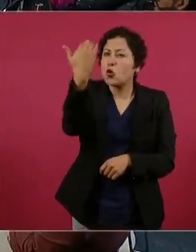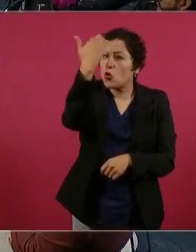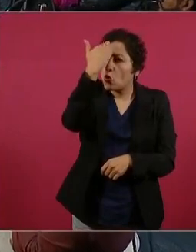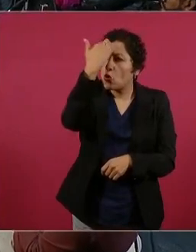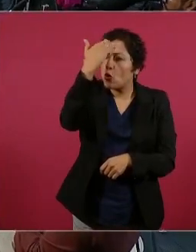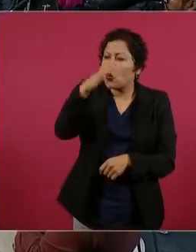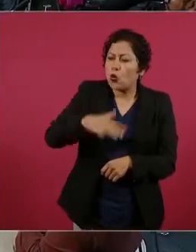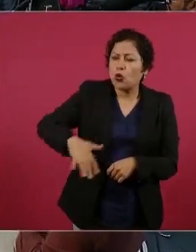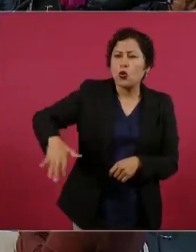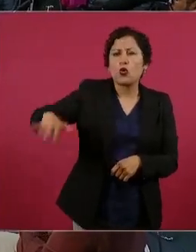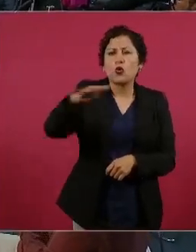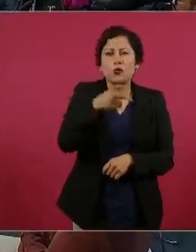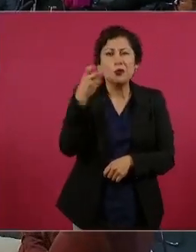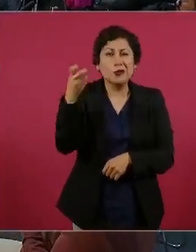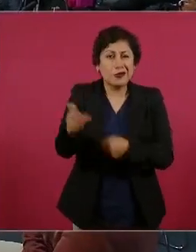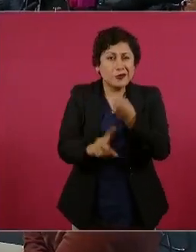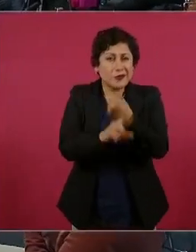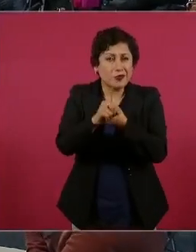este problema.